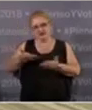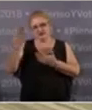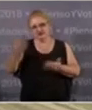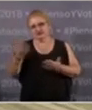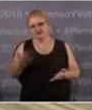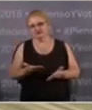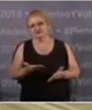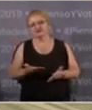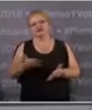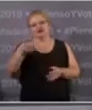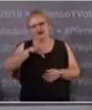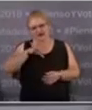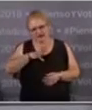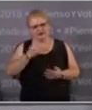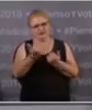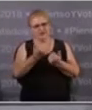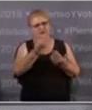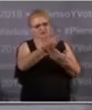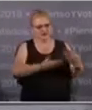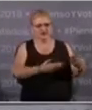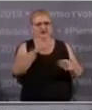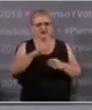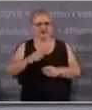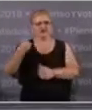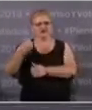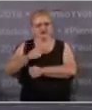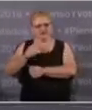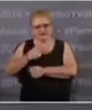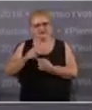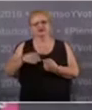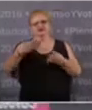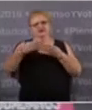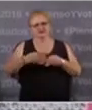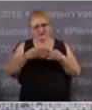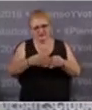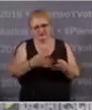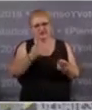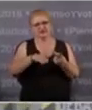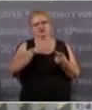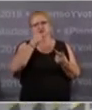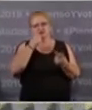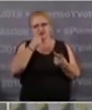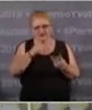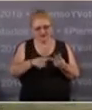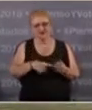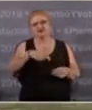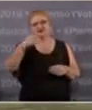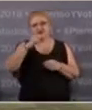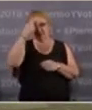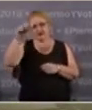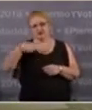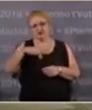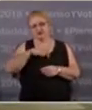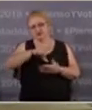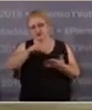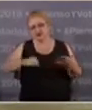el Ejército, en la Marina, en las policías de nuestro país para identificar las